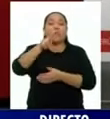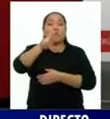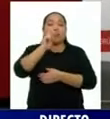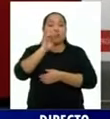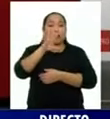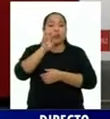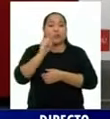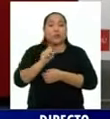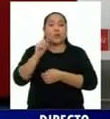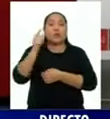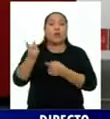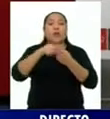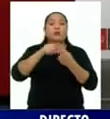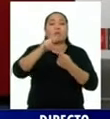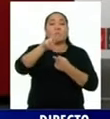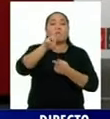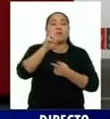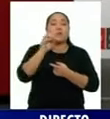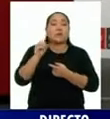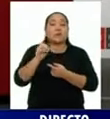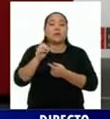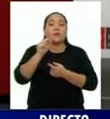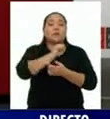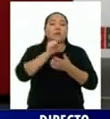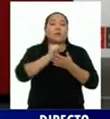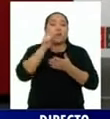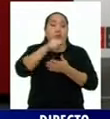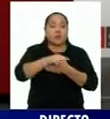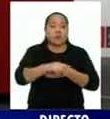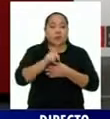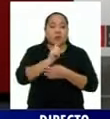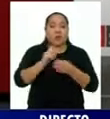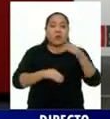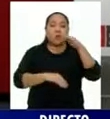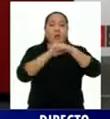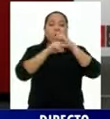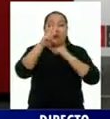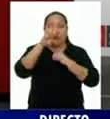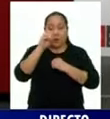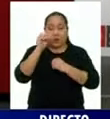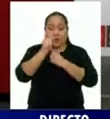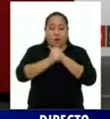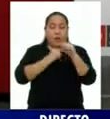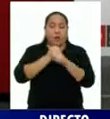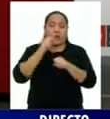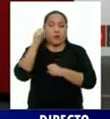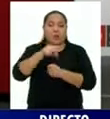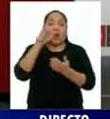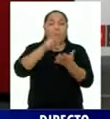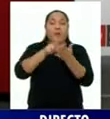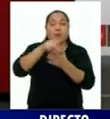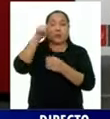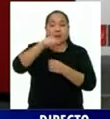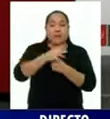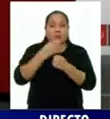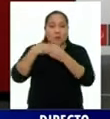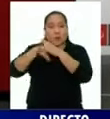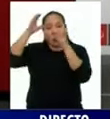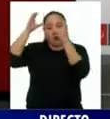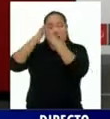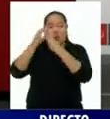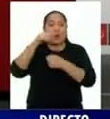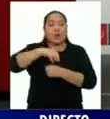250 a 350 soles a los afiliados de la ONP que no llegaron a los 20 años. De aprobarse esta iniciativa en el Pleno, ¿el Ejecutivo, el MEF,